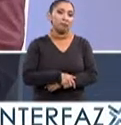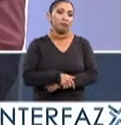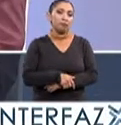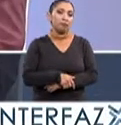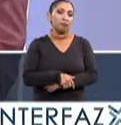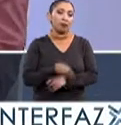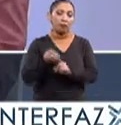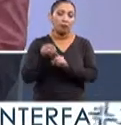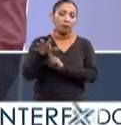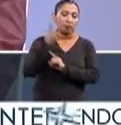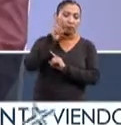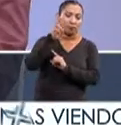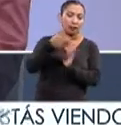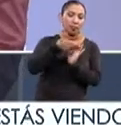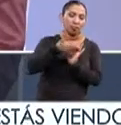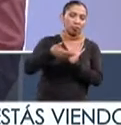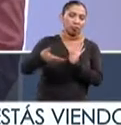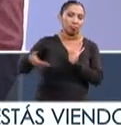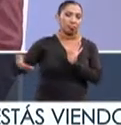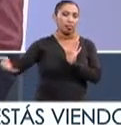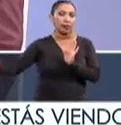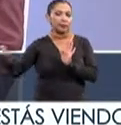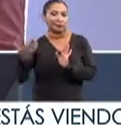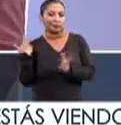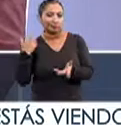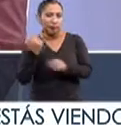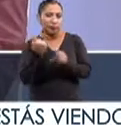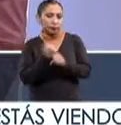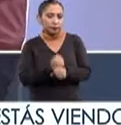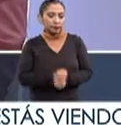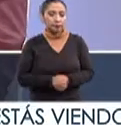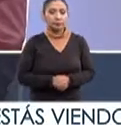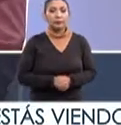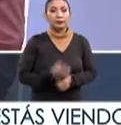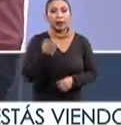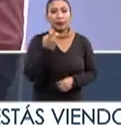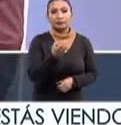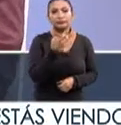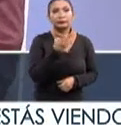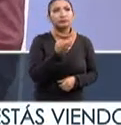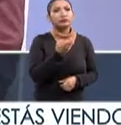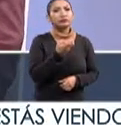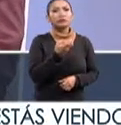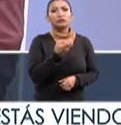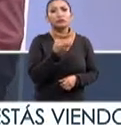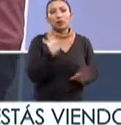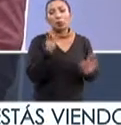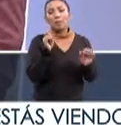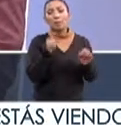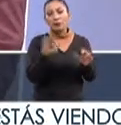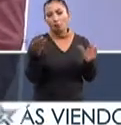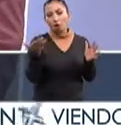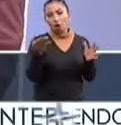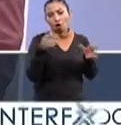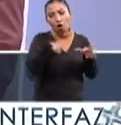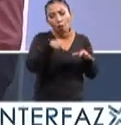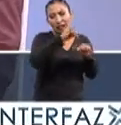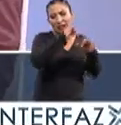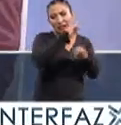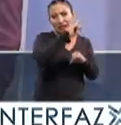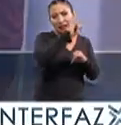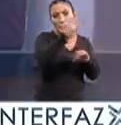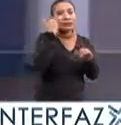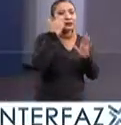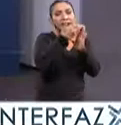los efectos se ven, digamos, a lo largo de todo el año, ¿no? Esto, digamos, es parte de algo que en el instituto le llamamos